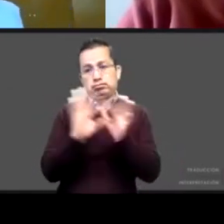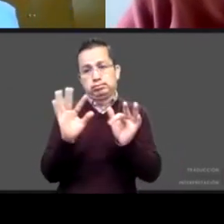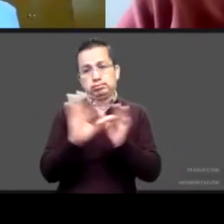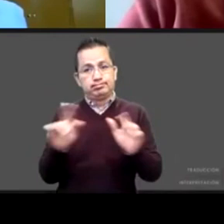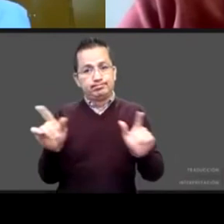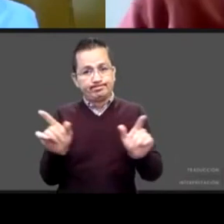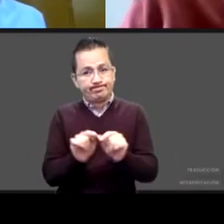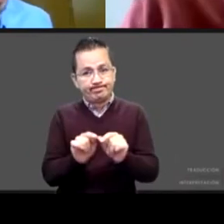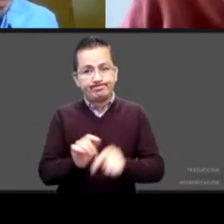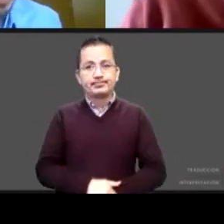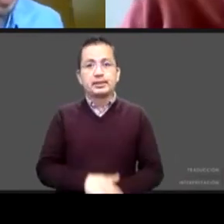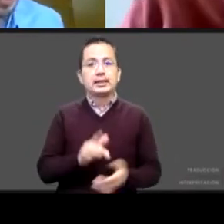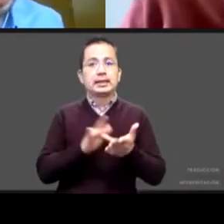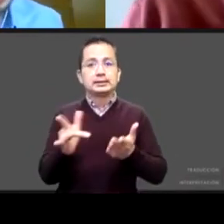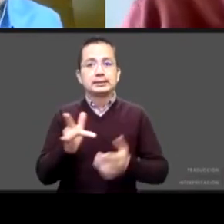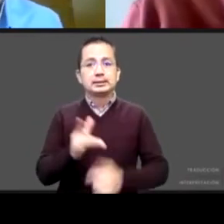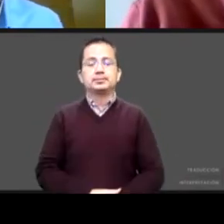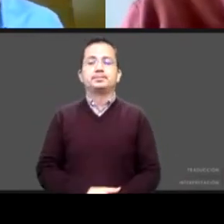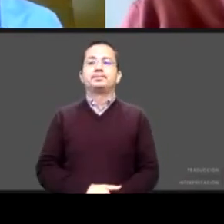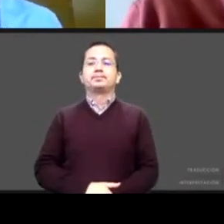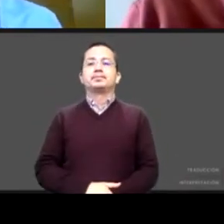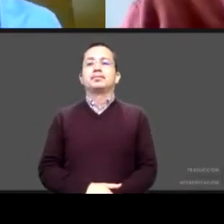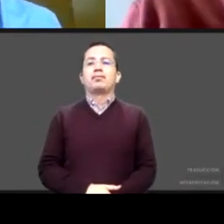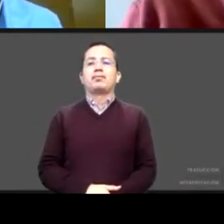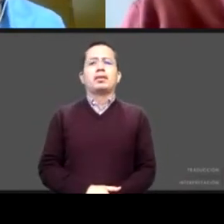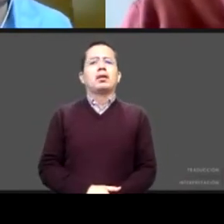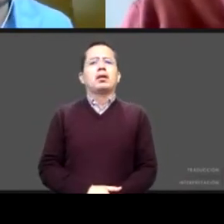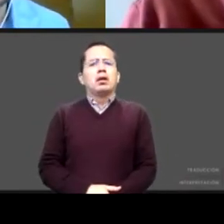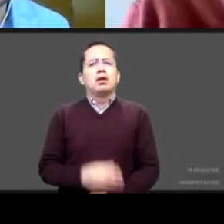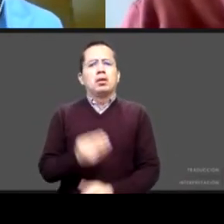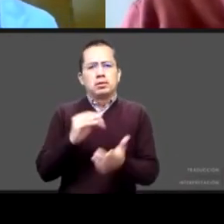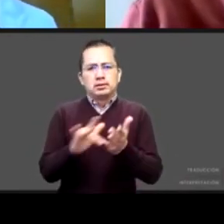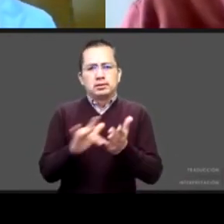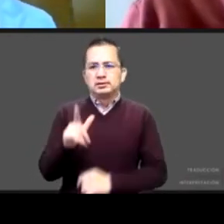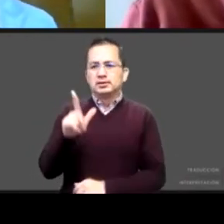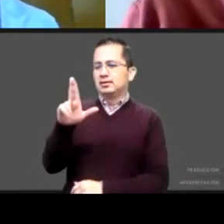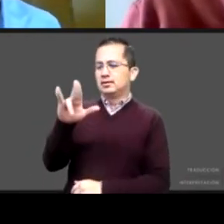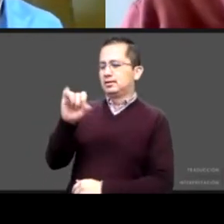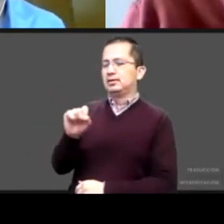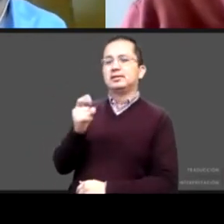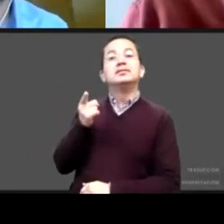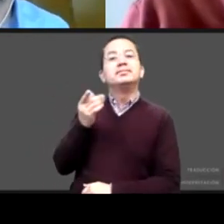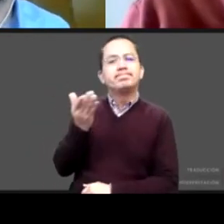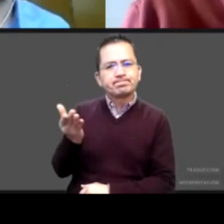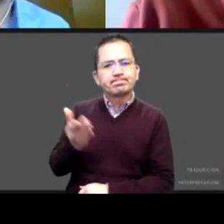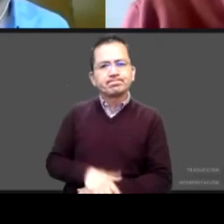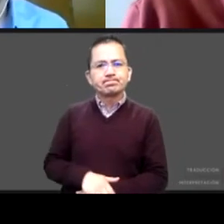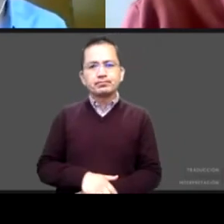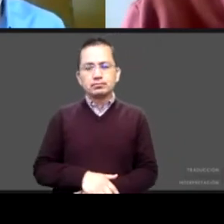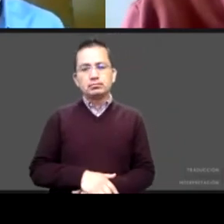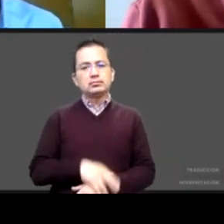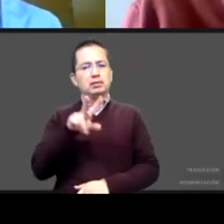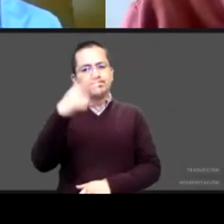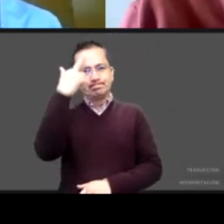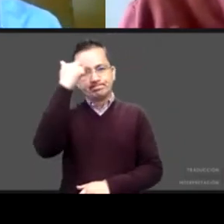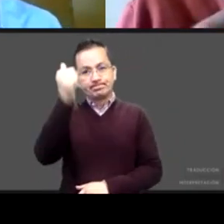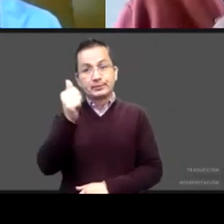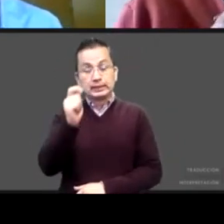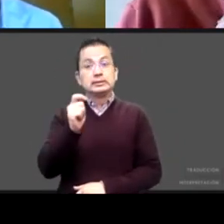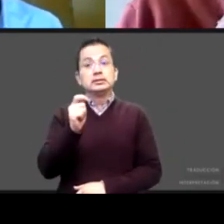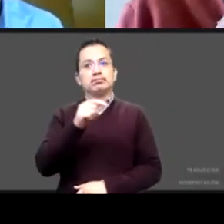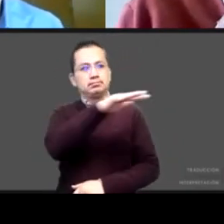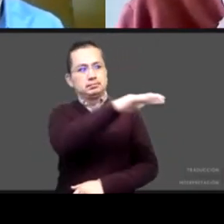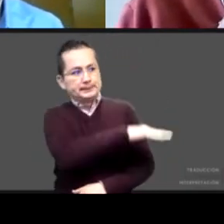Muchas gracias, Luis. Sí, ciertamente todo el tema de visibilizar ha sido labor de